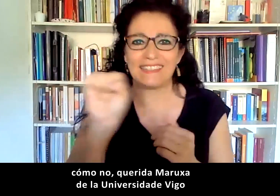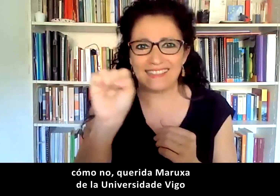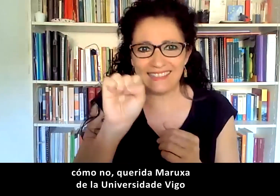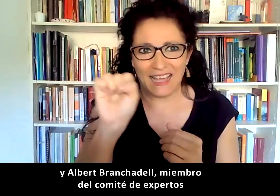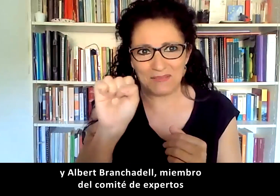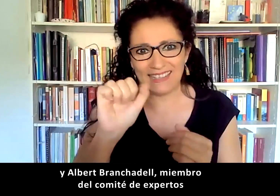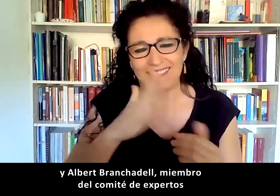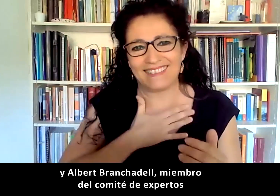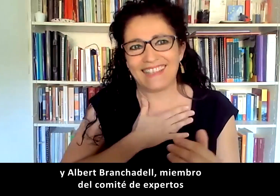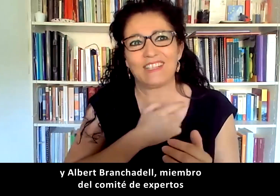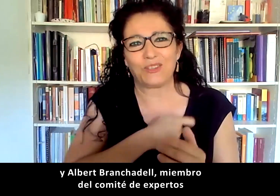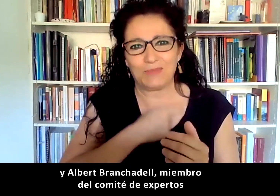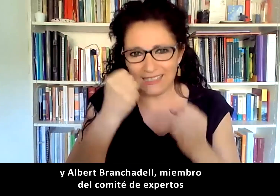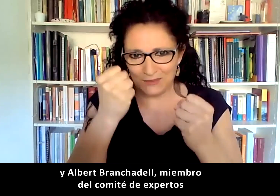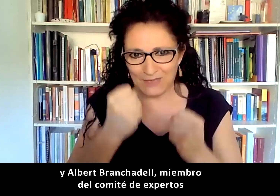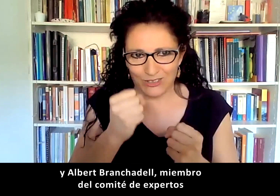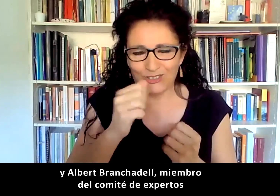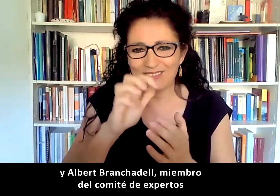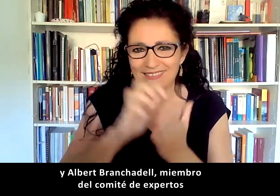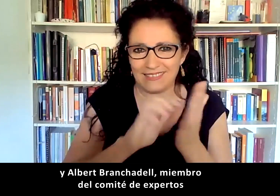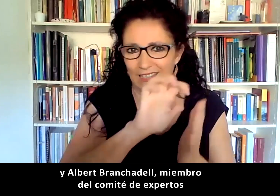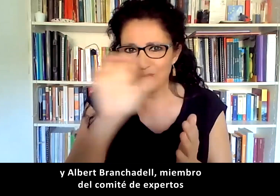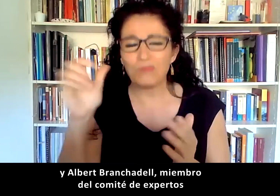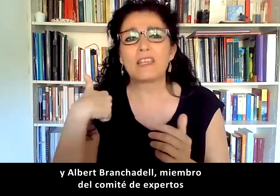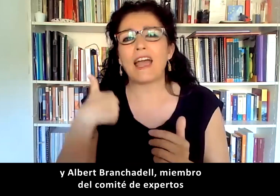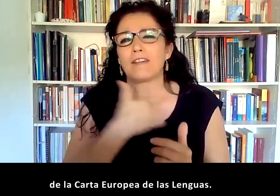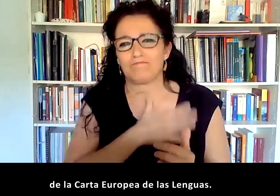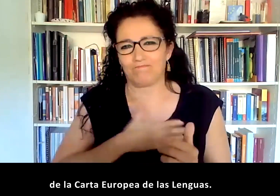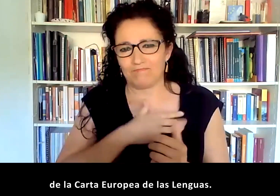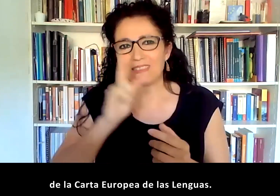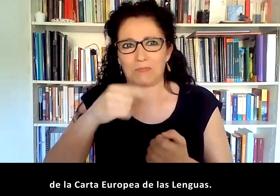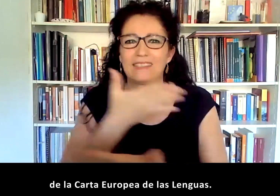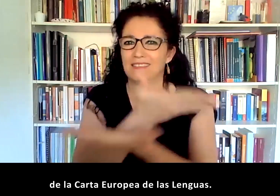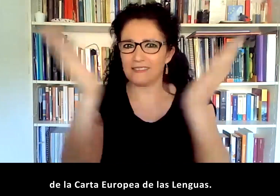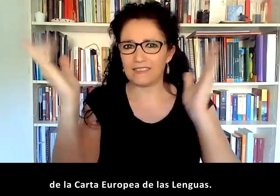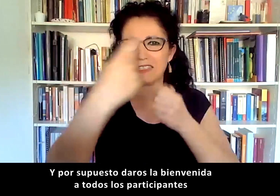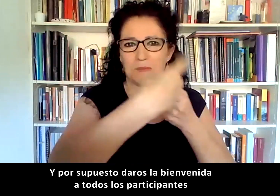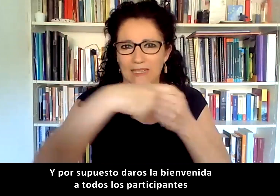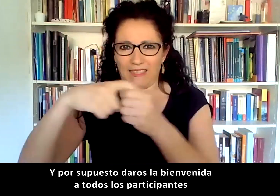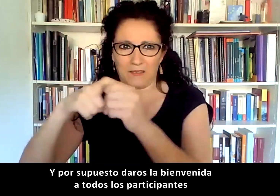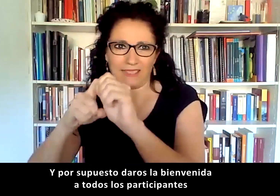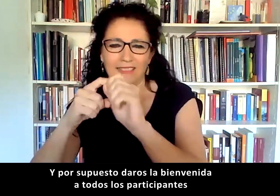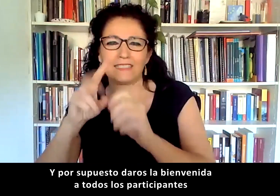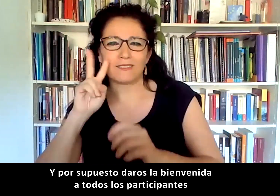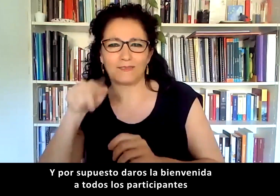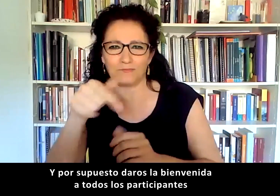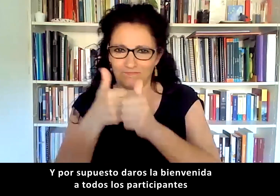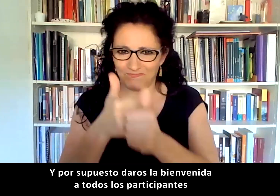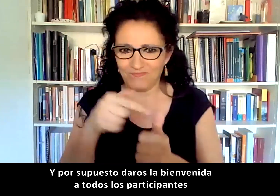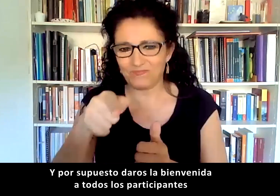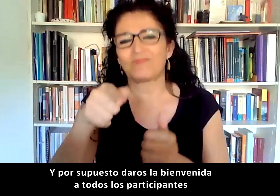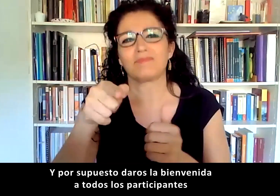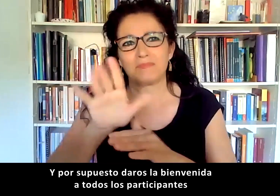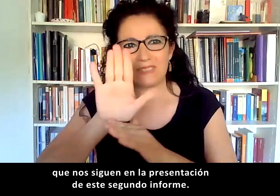querida Marusa de la Universidad de Vigo, y a Albert, miembro del Comité de Expertos de la Carta Europea de las Lenguas. Y por supuesto, daros